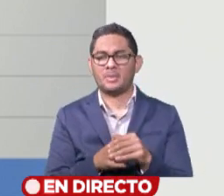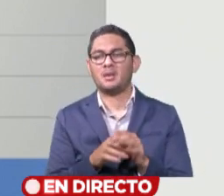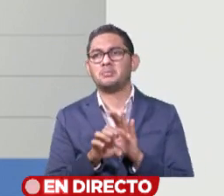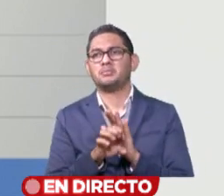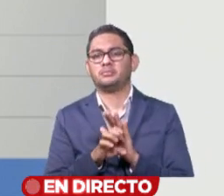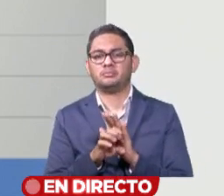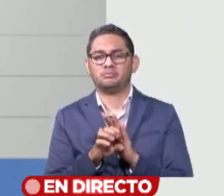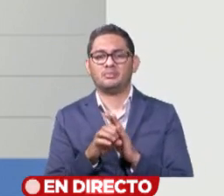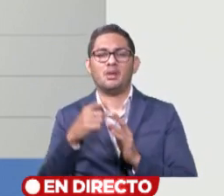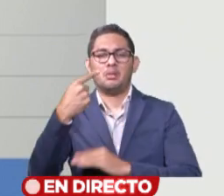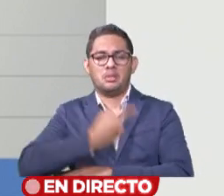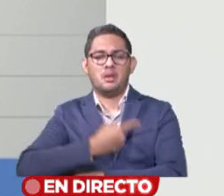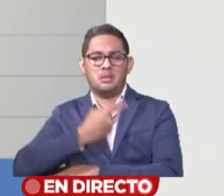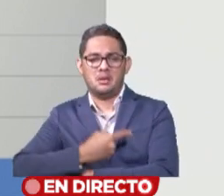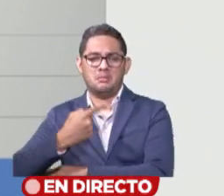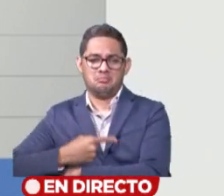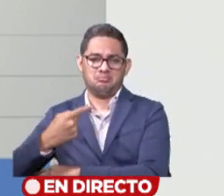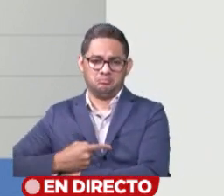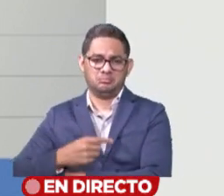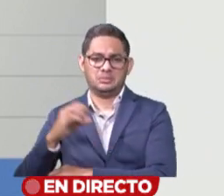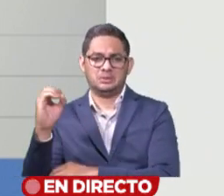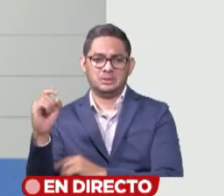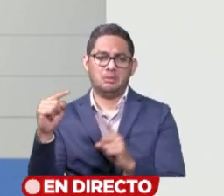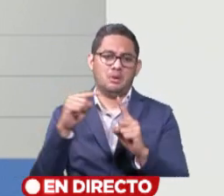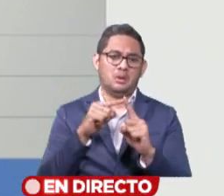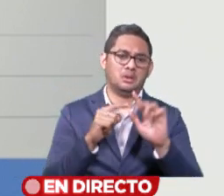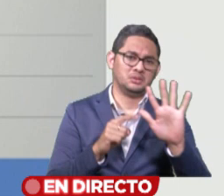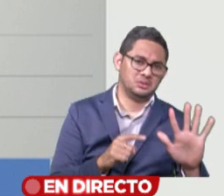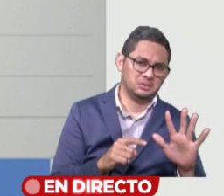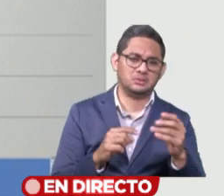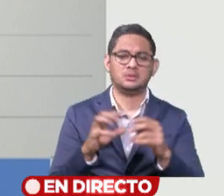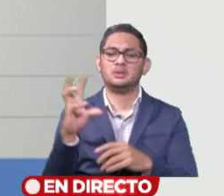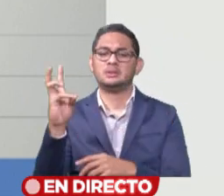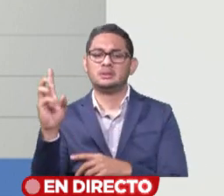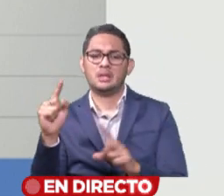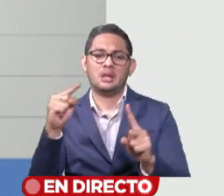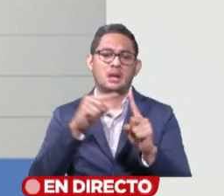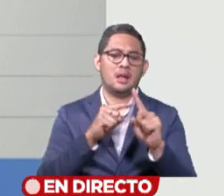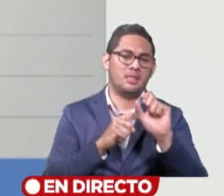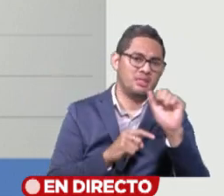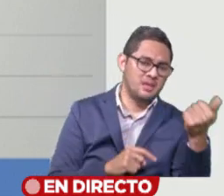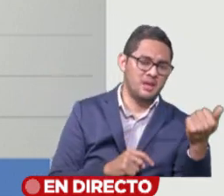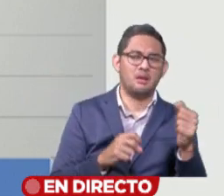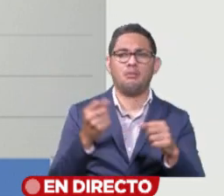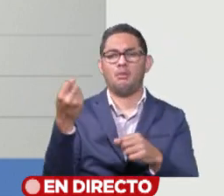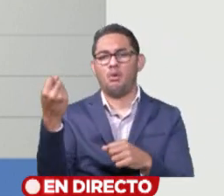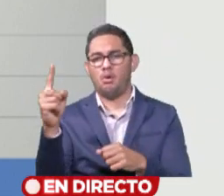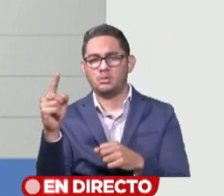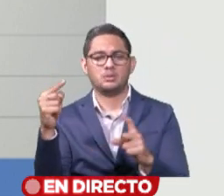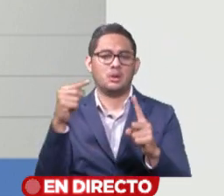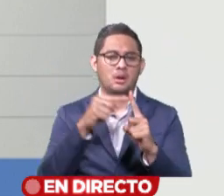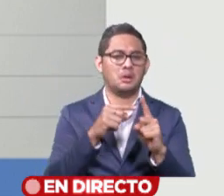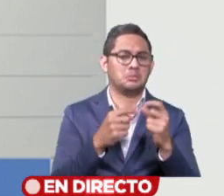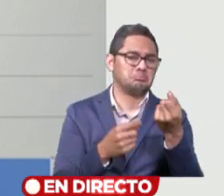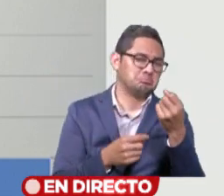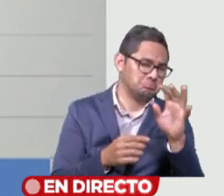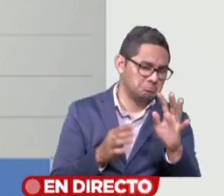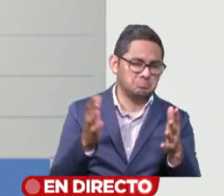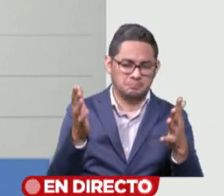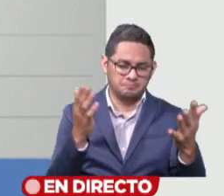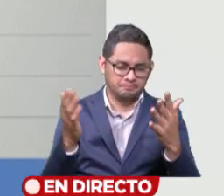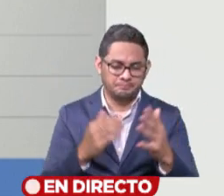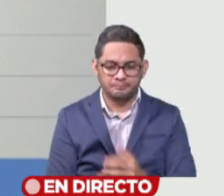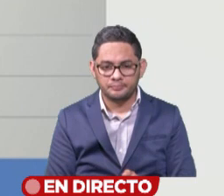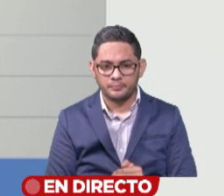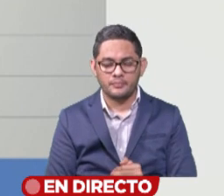días, de 6 a 10 días, de 11 a 14 días y más de 14 días. Lo que nos dice la diapositiva, teniendo en